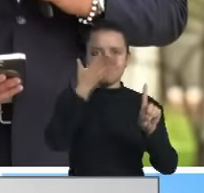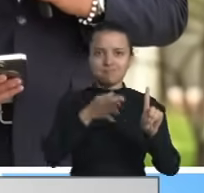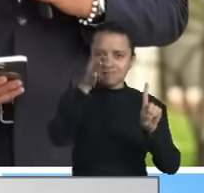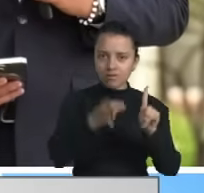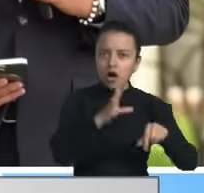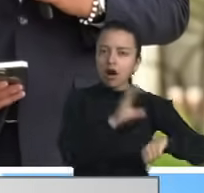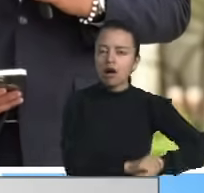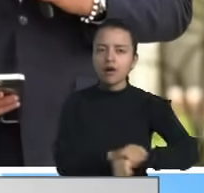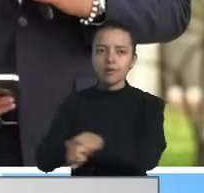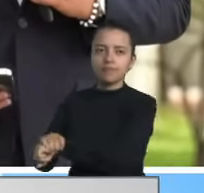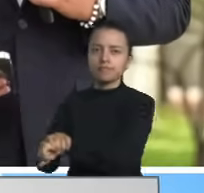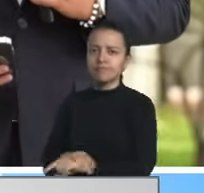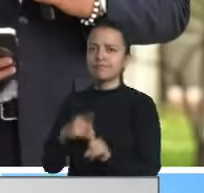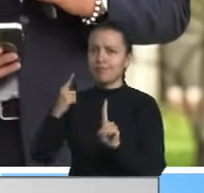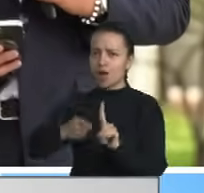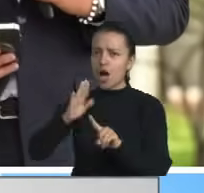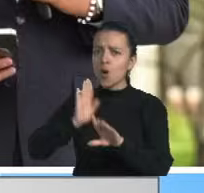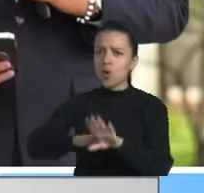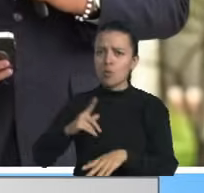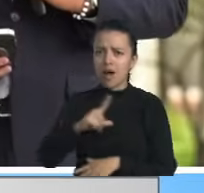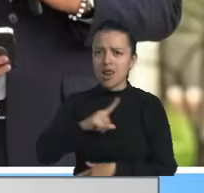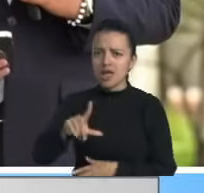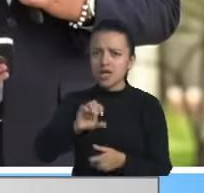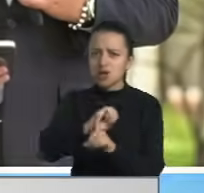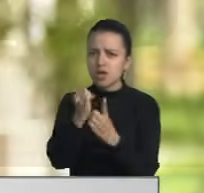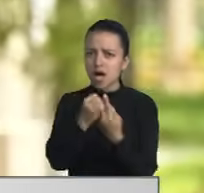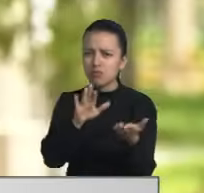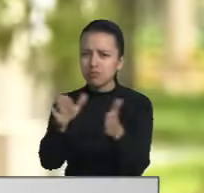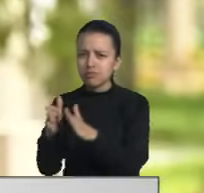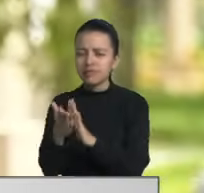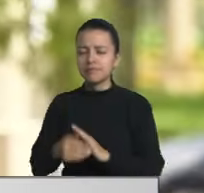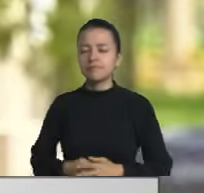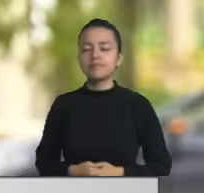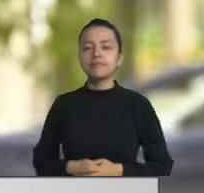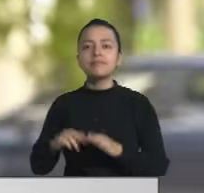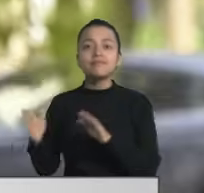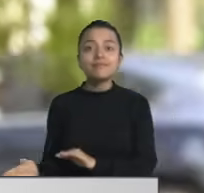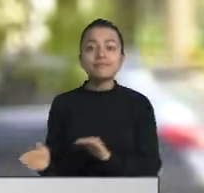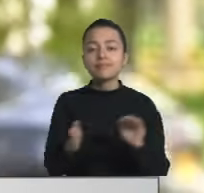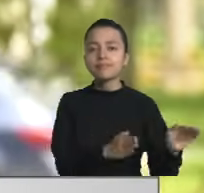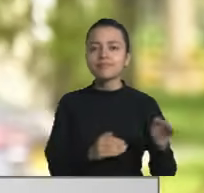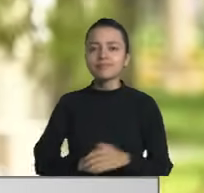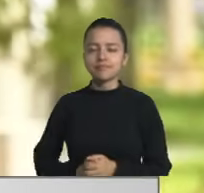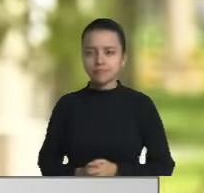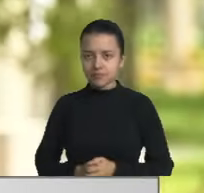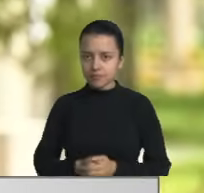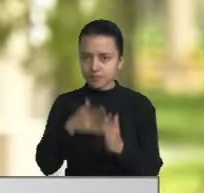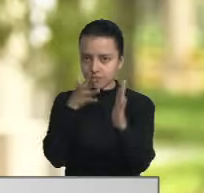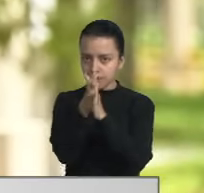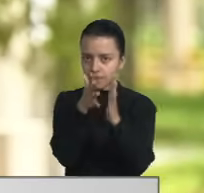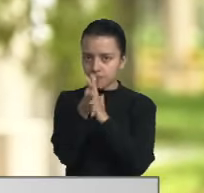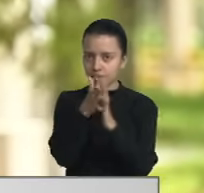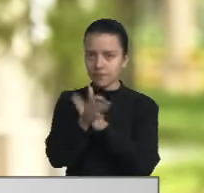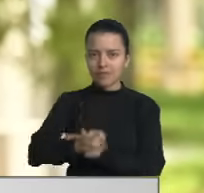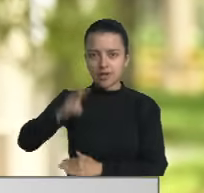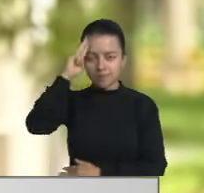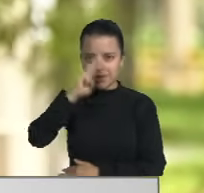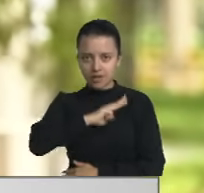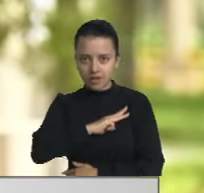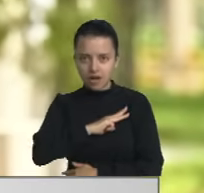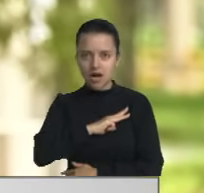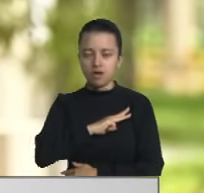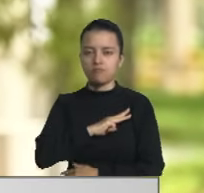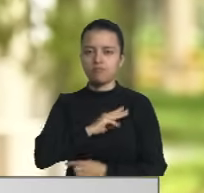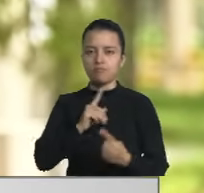de líderes sociales en esa región del país. Y en otras noticias de orden público, las fuerzas militares, en coordinación con la Armada